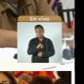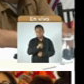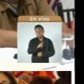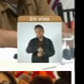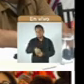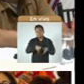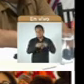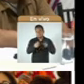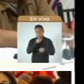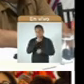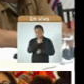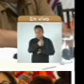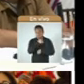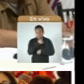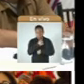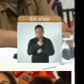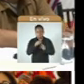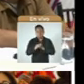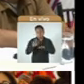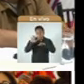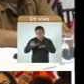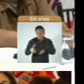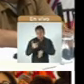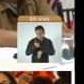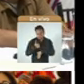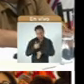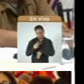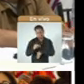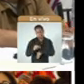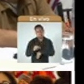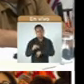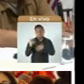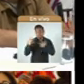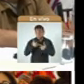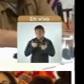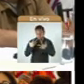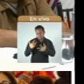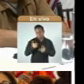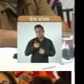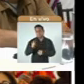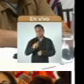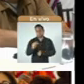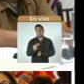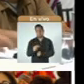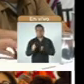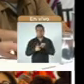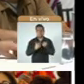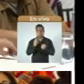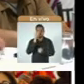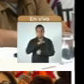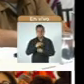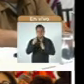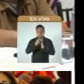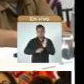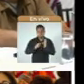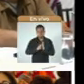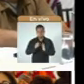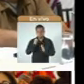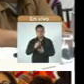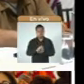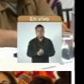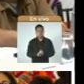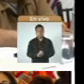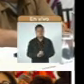ustedes no es la alabanza no o el aplauso Y si hay algo mal pues se corrige Pues